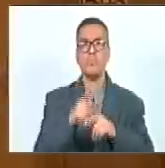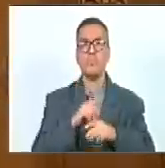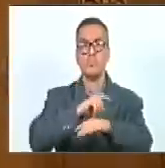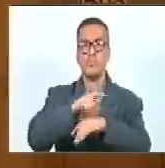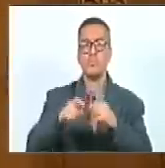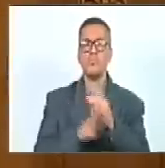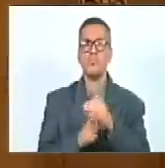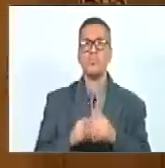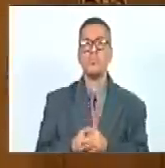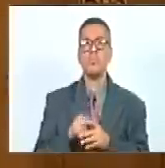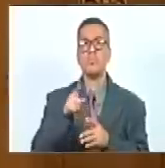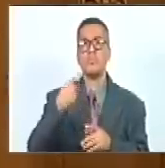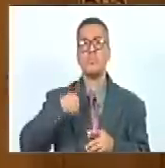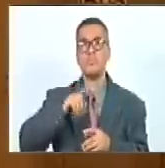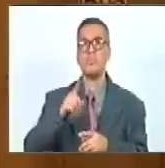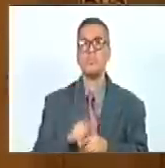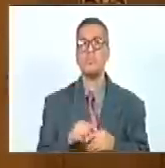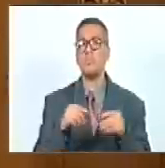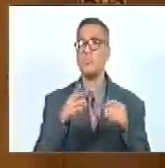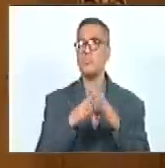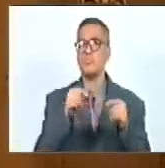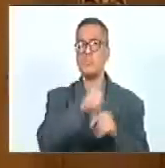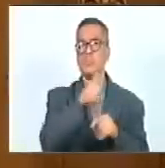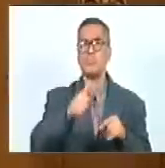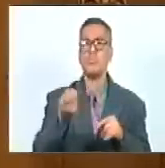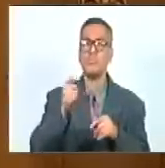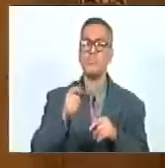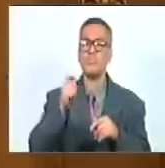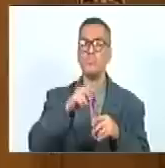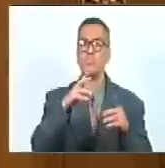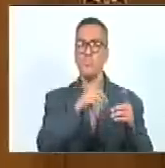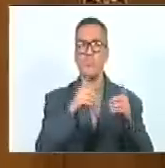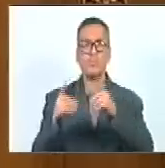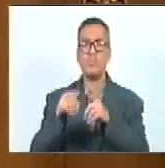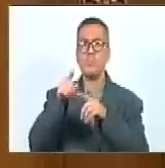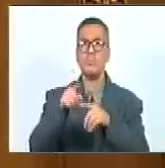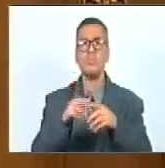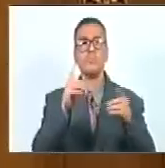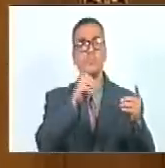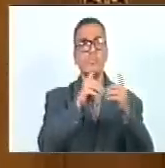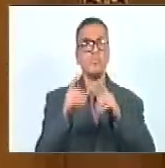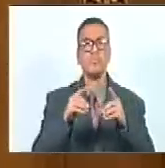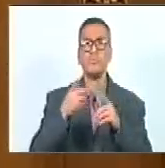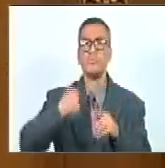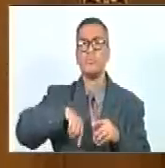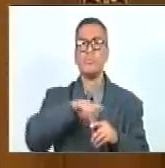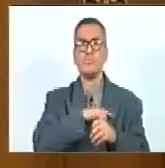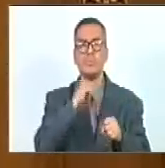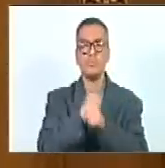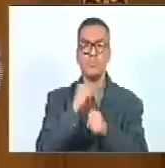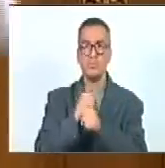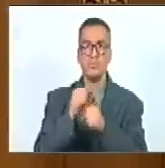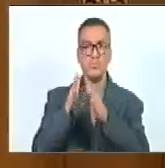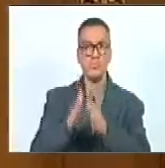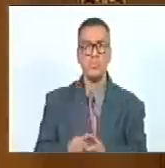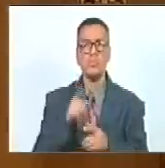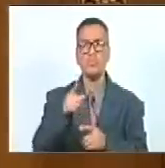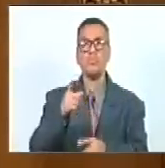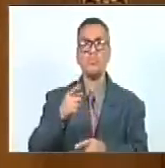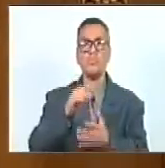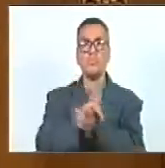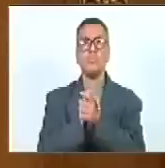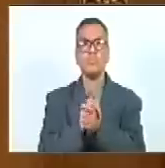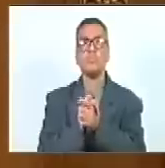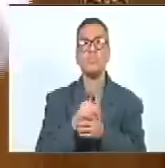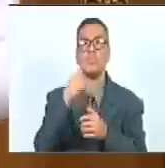plenaria, y que nos sumemos todas y todos a debatir, a discutir con nuestra clase trabajadora, a nuestros